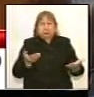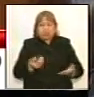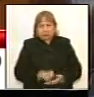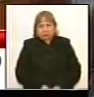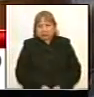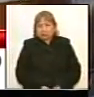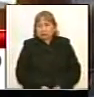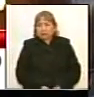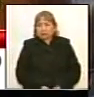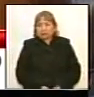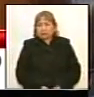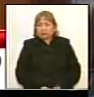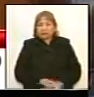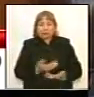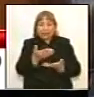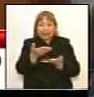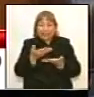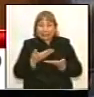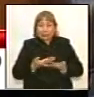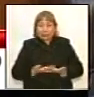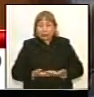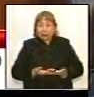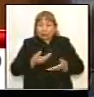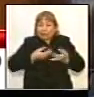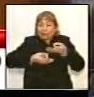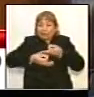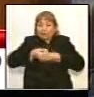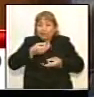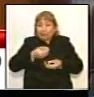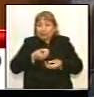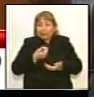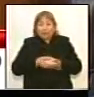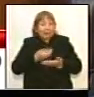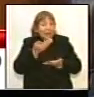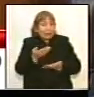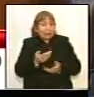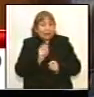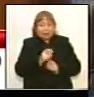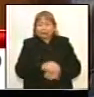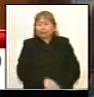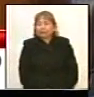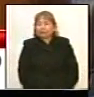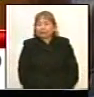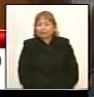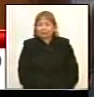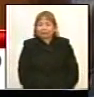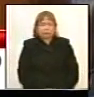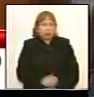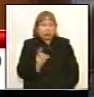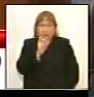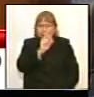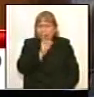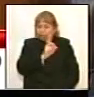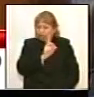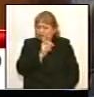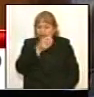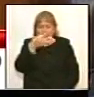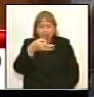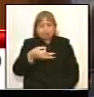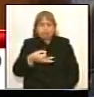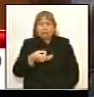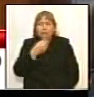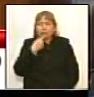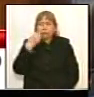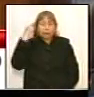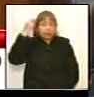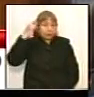activos? El retorno de lo que está invirtiendo, lo que está dando. Entonces, no es cierto, pues acá, si un partido